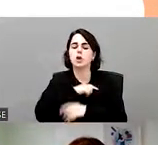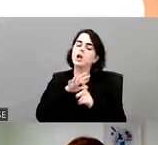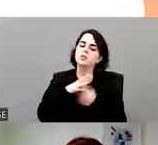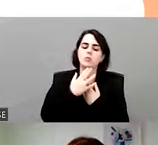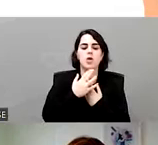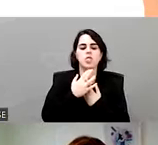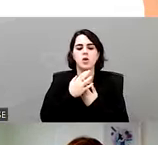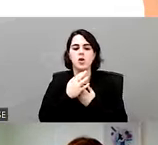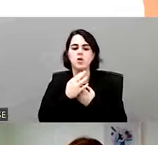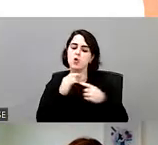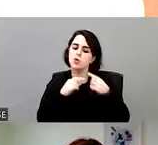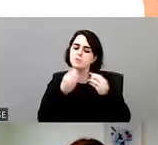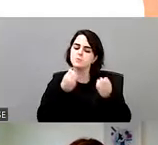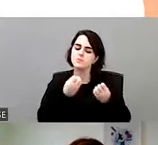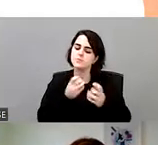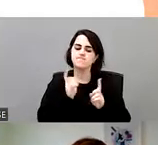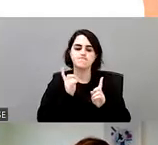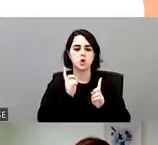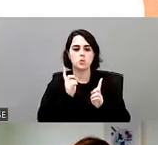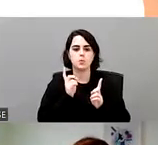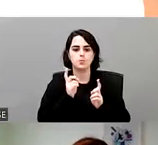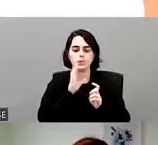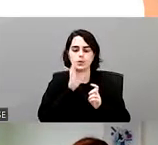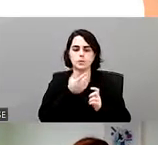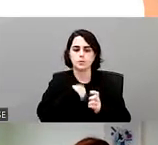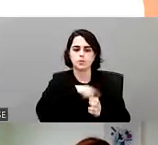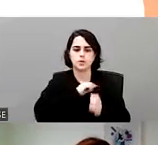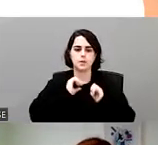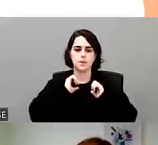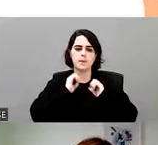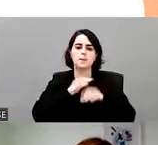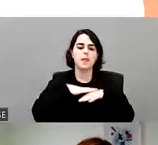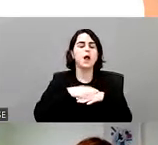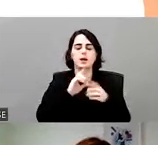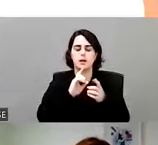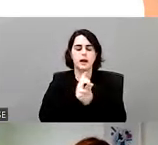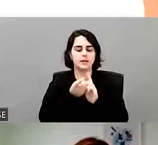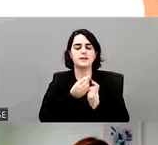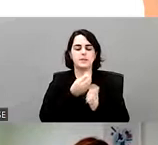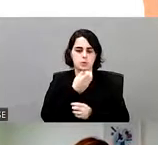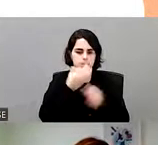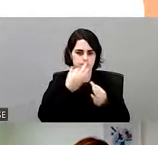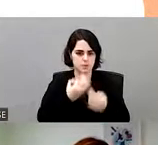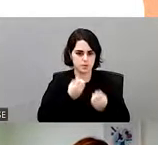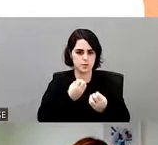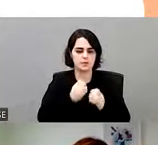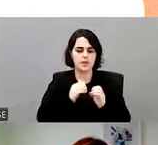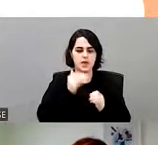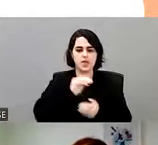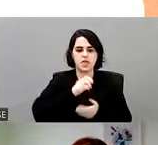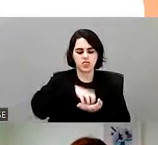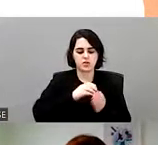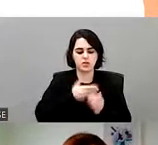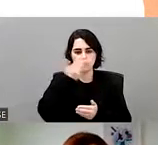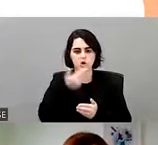muy buena coordinación entre, desde que empezamos a trabajar con ella, desde el centro escolar, desde su logopeda